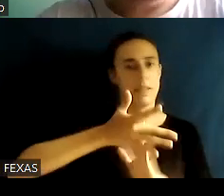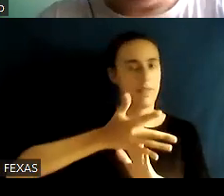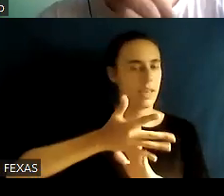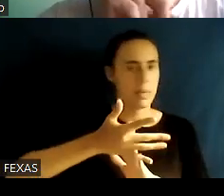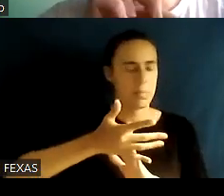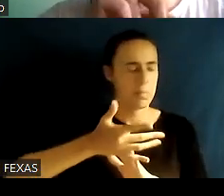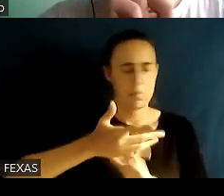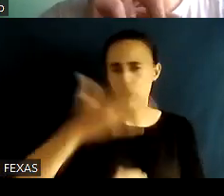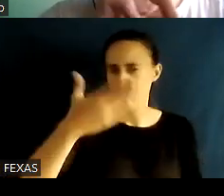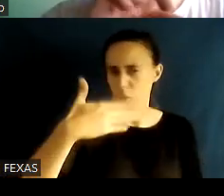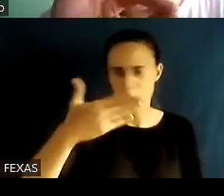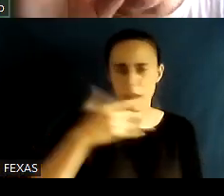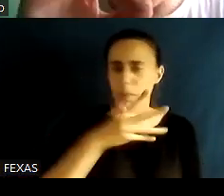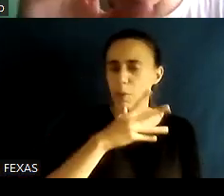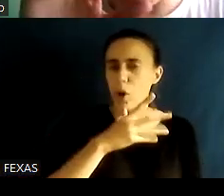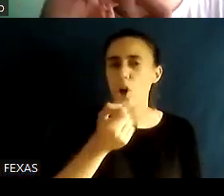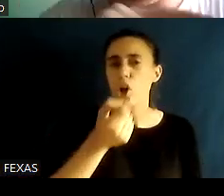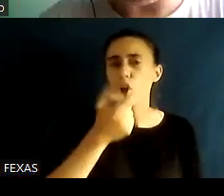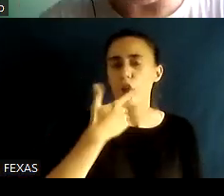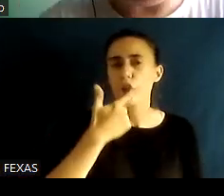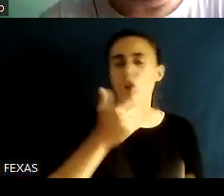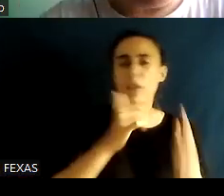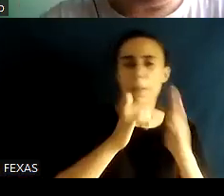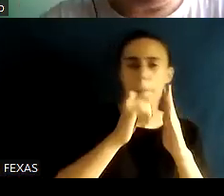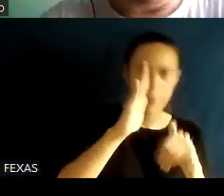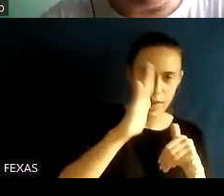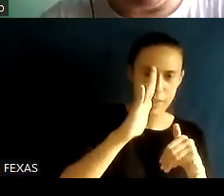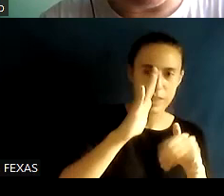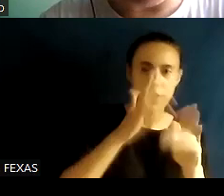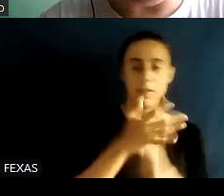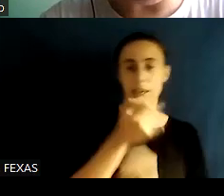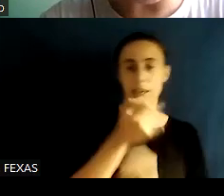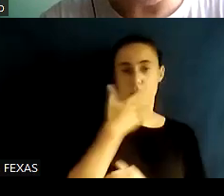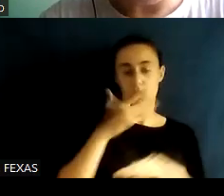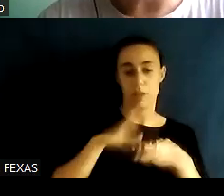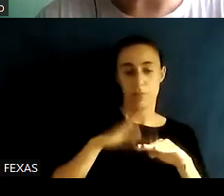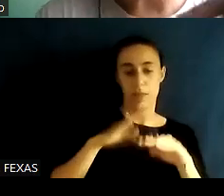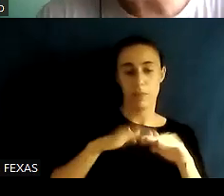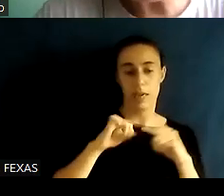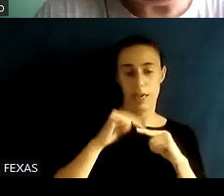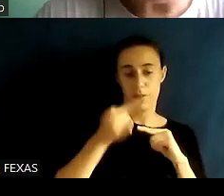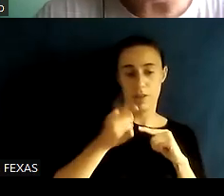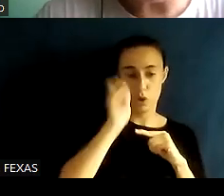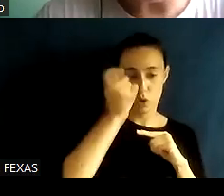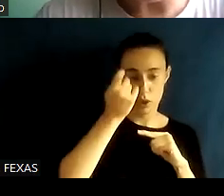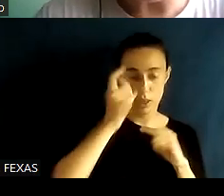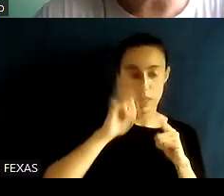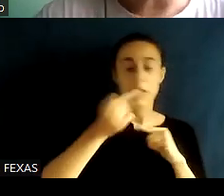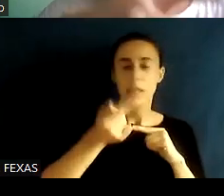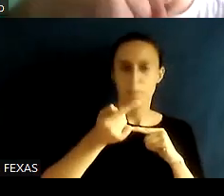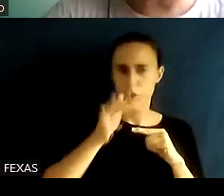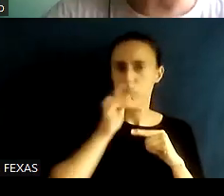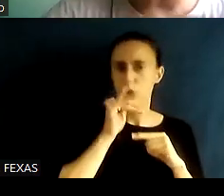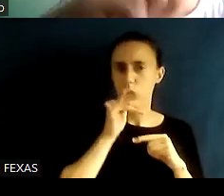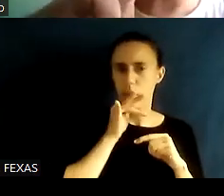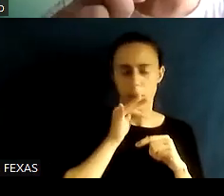dosis suficientemente alta por encima de la dosis mínima para que haga efecto, nos queda mucho margen terapéutico,